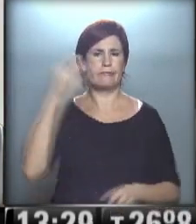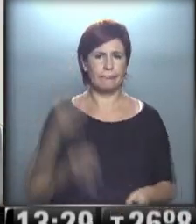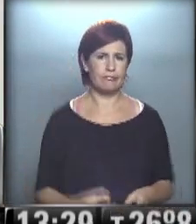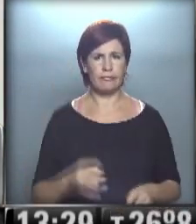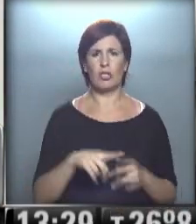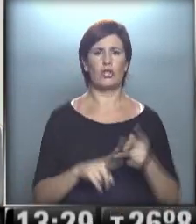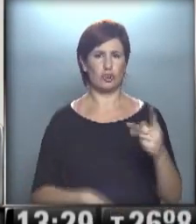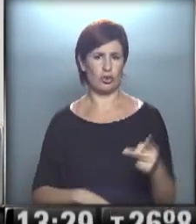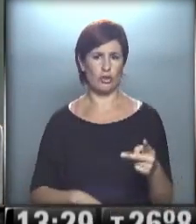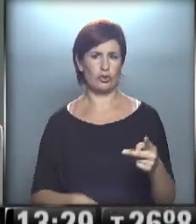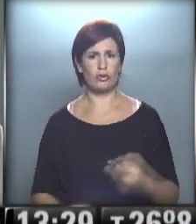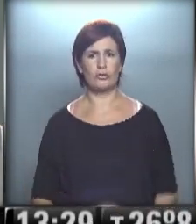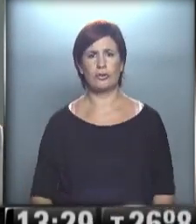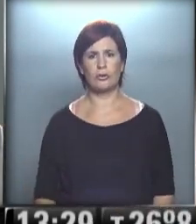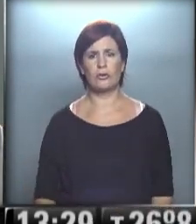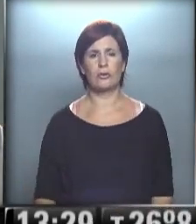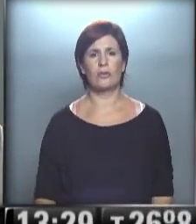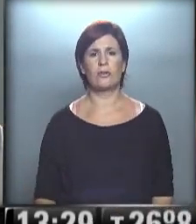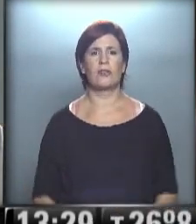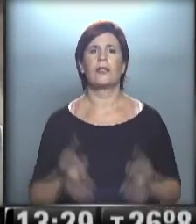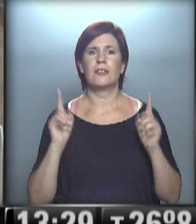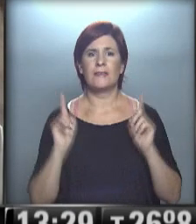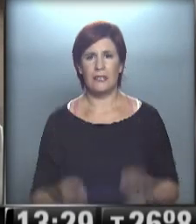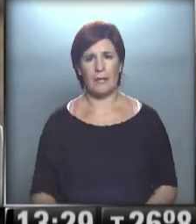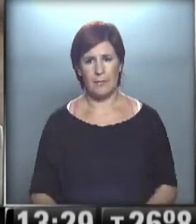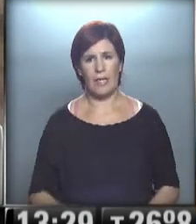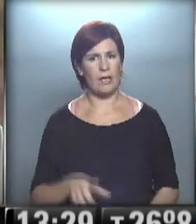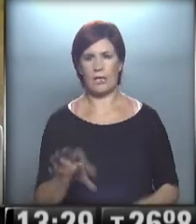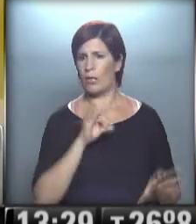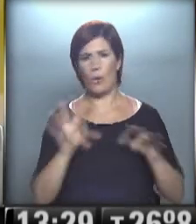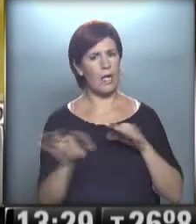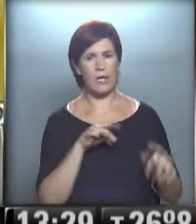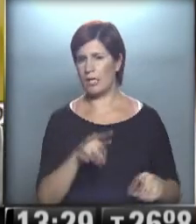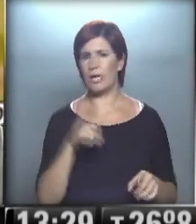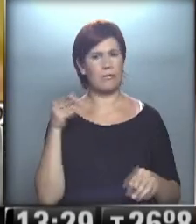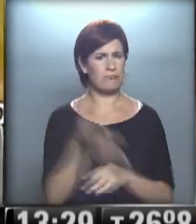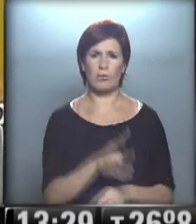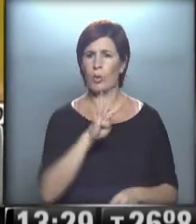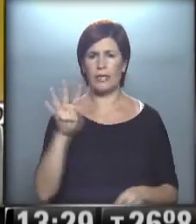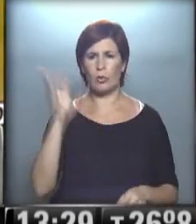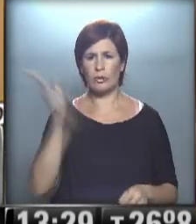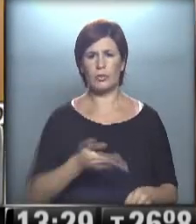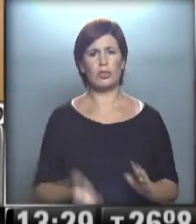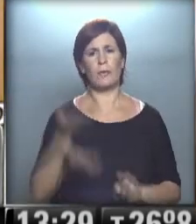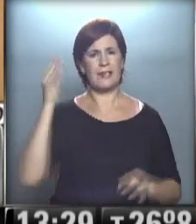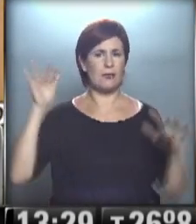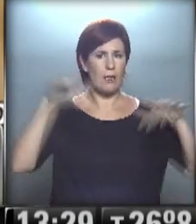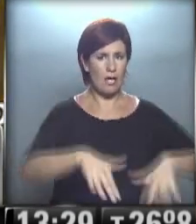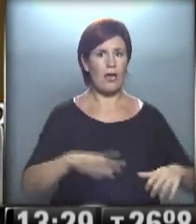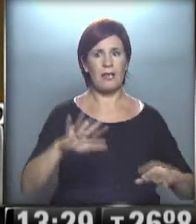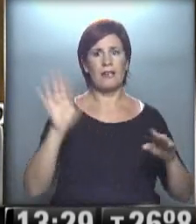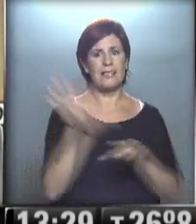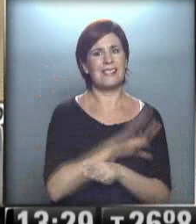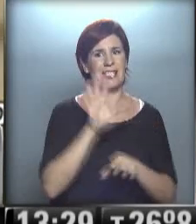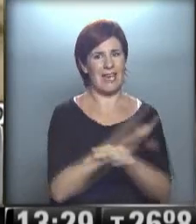Matthew McConaughey y Jared Leto. Bueno, este aquí que también fue de las más elegidas, con un 44% de crecimiento en la taquilla. Hay